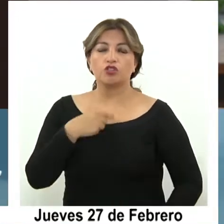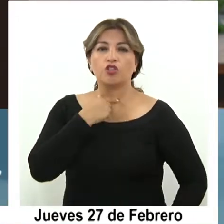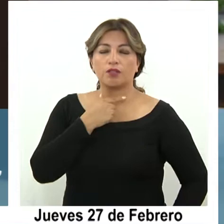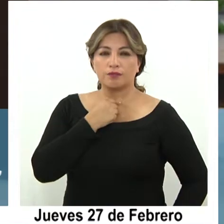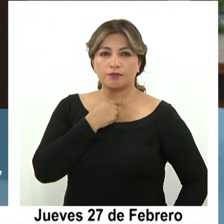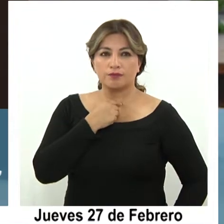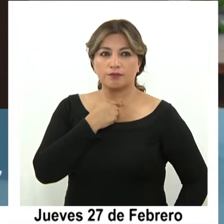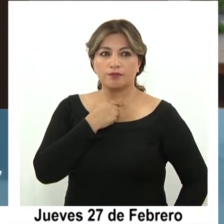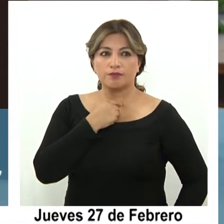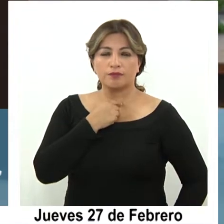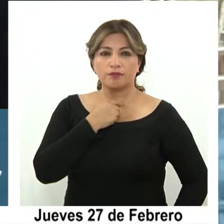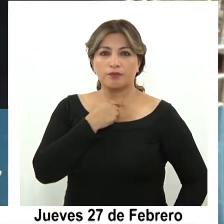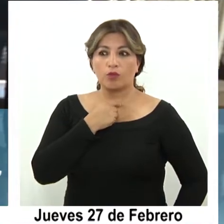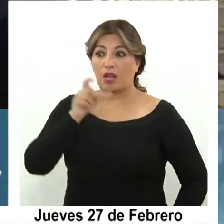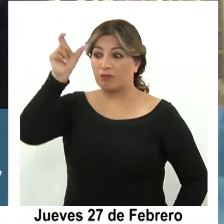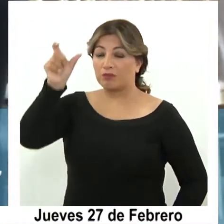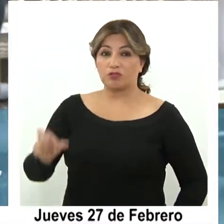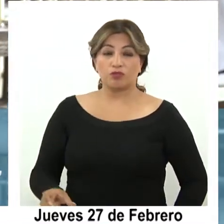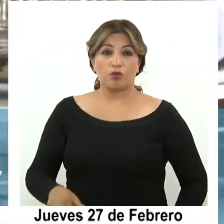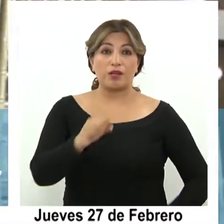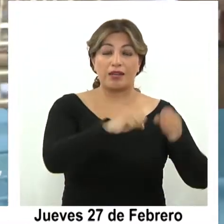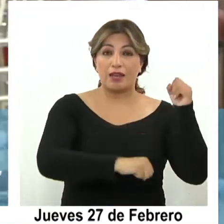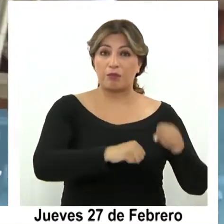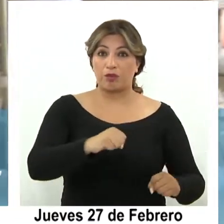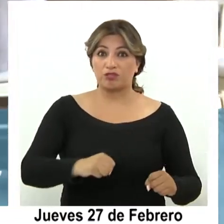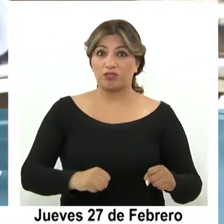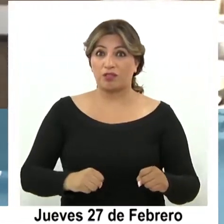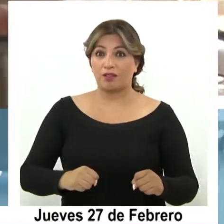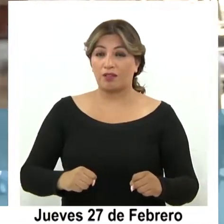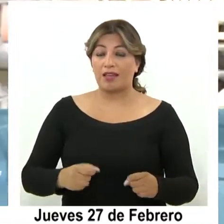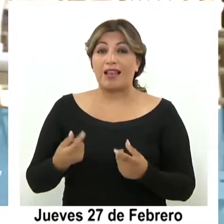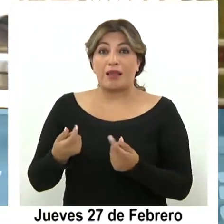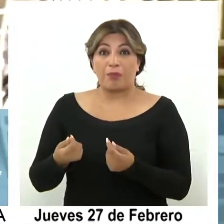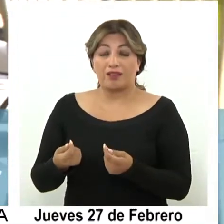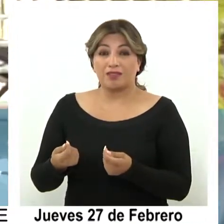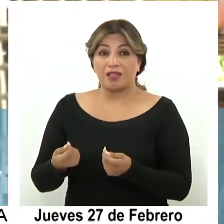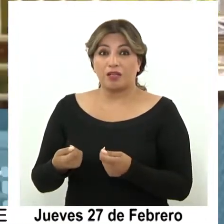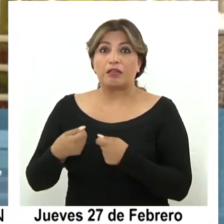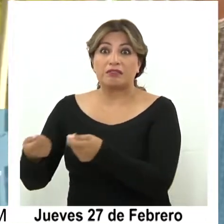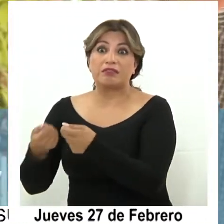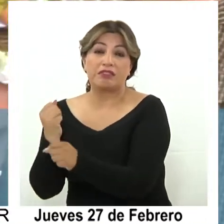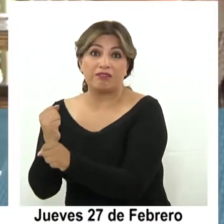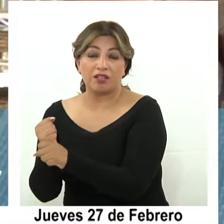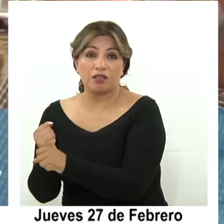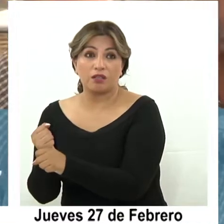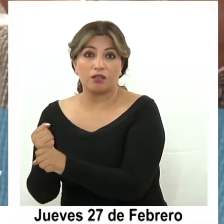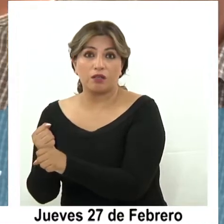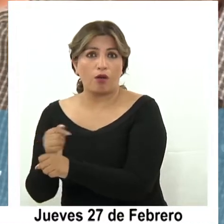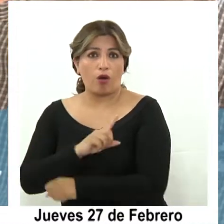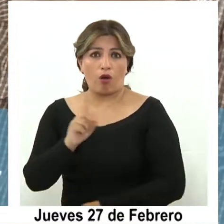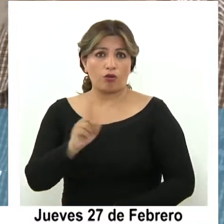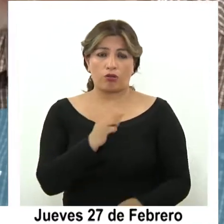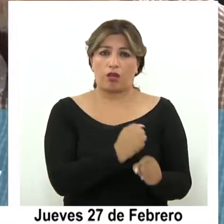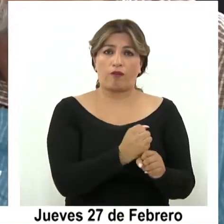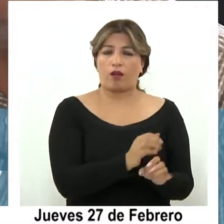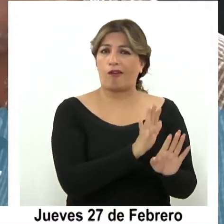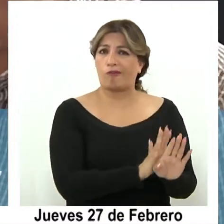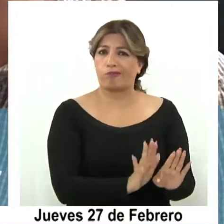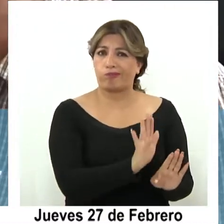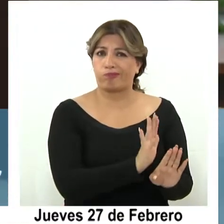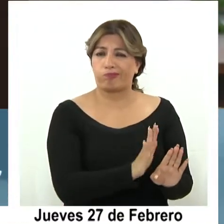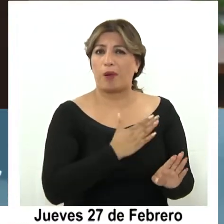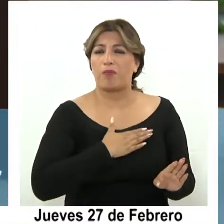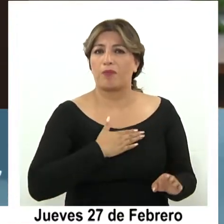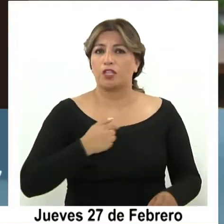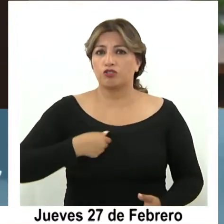yo quiero que quien me administra mis fondos lucre con mis recursos o no lucre con mis recursos. Y